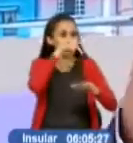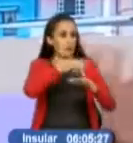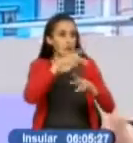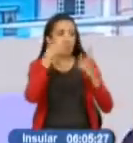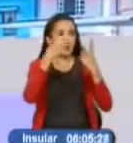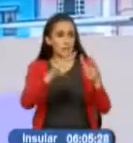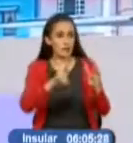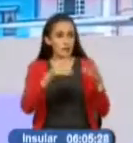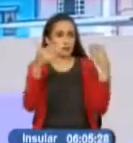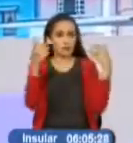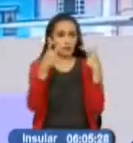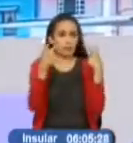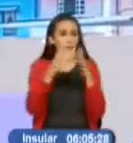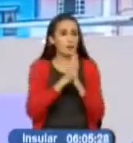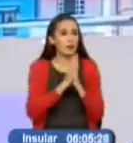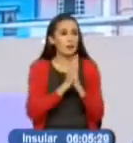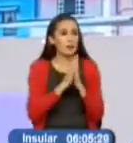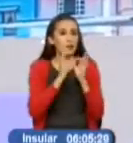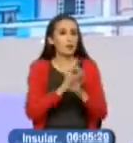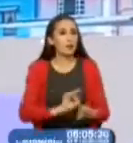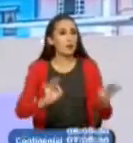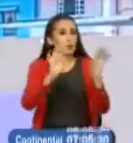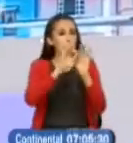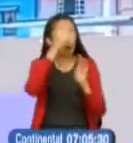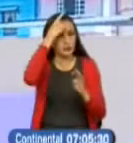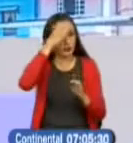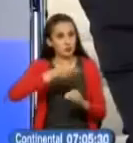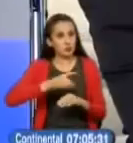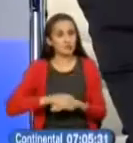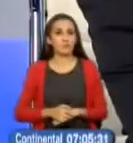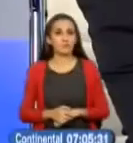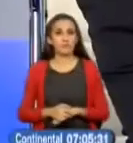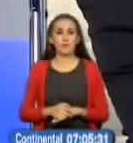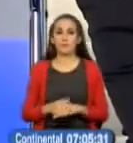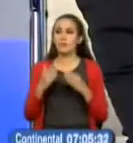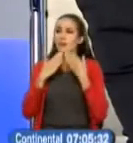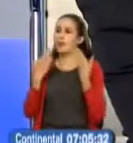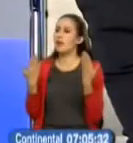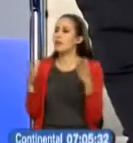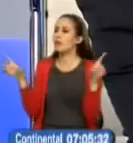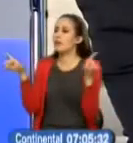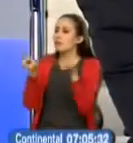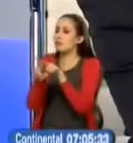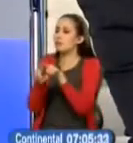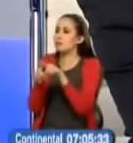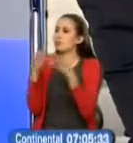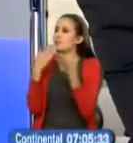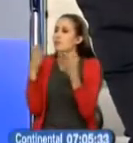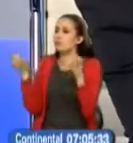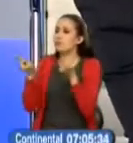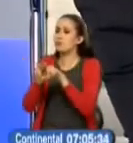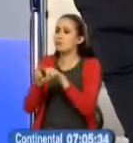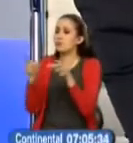también enfrentar la decisión importantísima de hacer esta postulación. Ahora, ¿en qué consiste la unificación de los